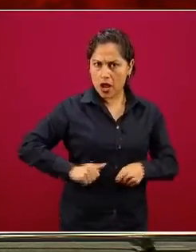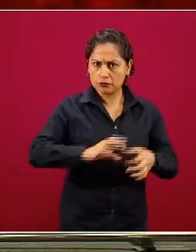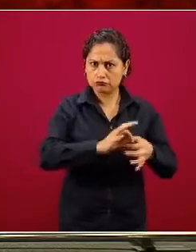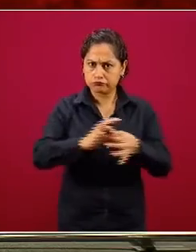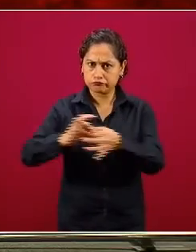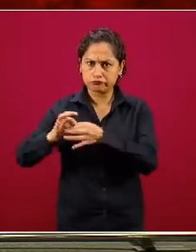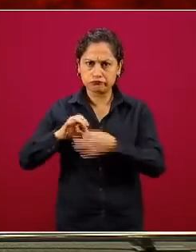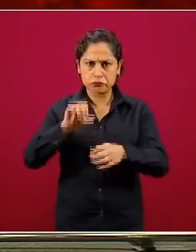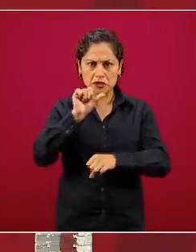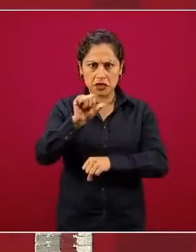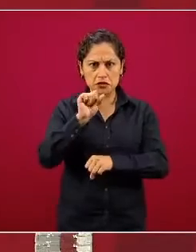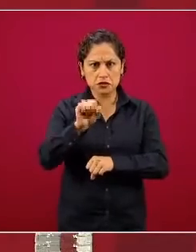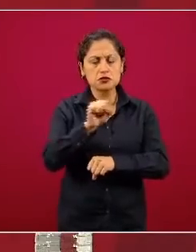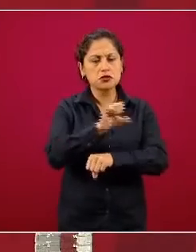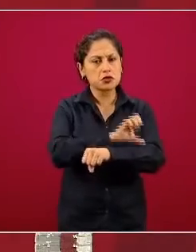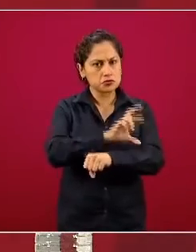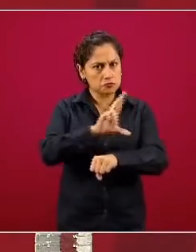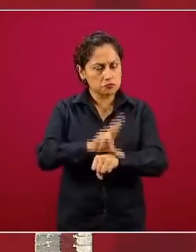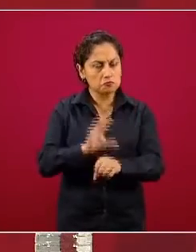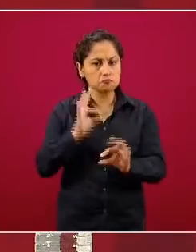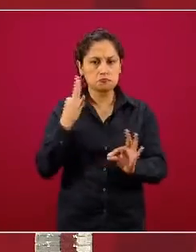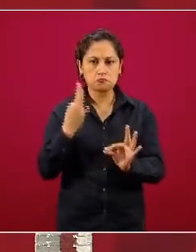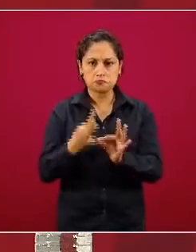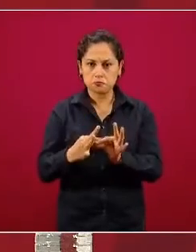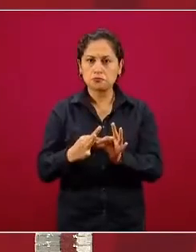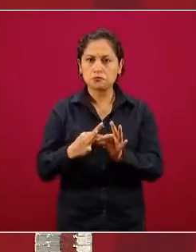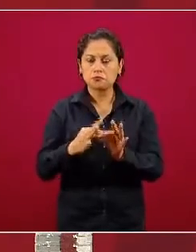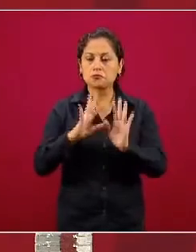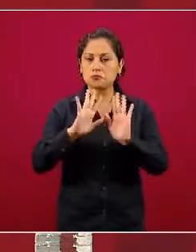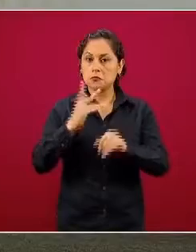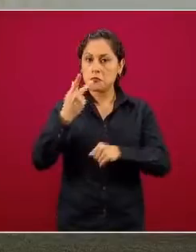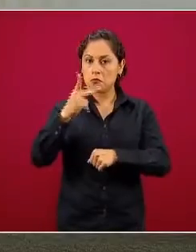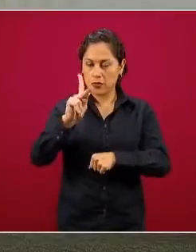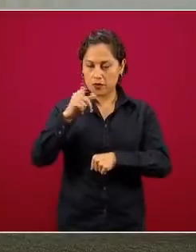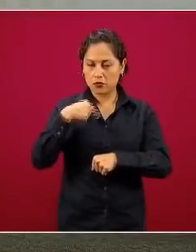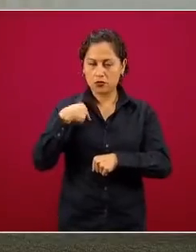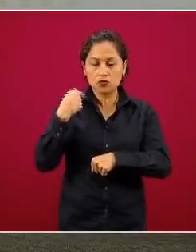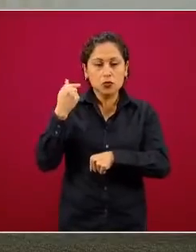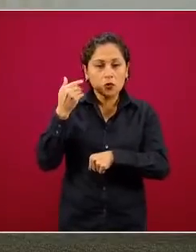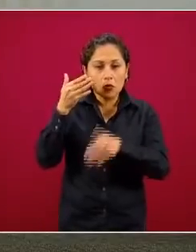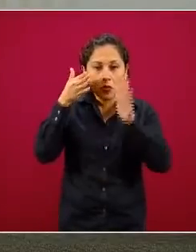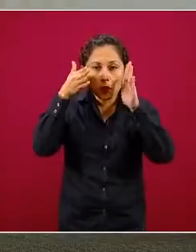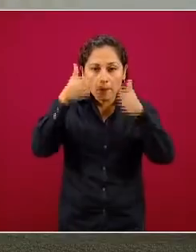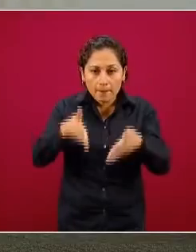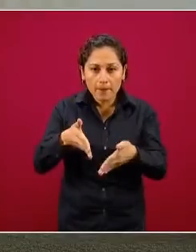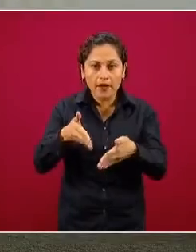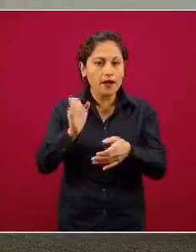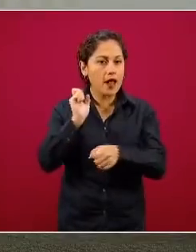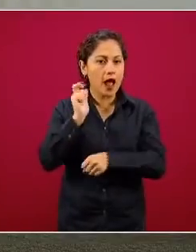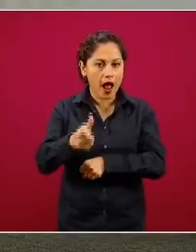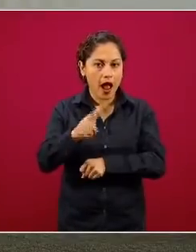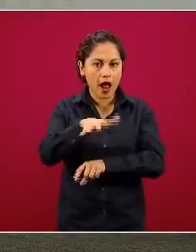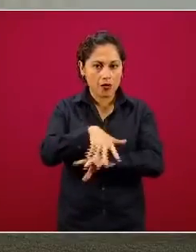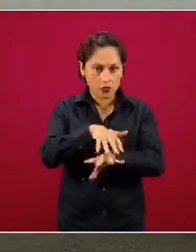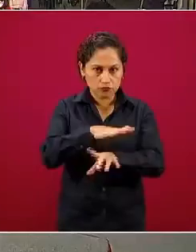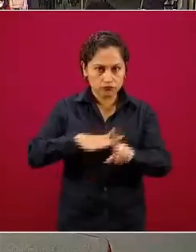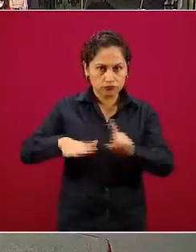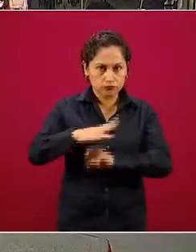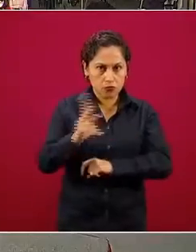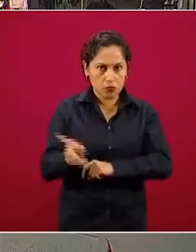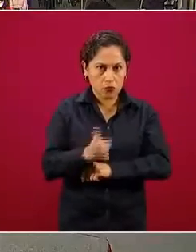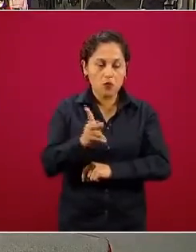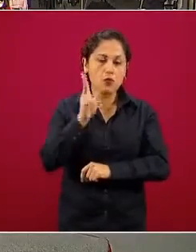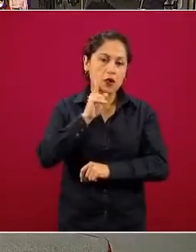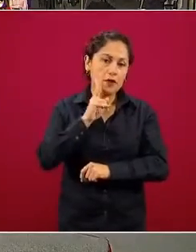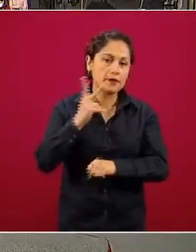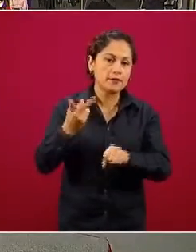con las 16 alcaldías de la ciudad, pero vamos a ver en particular algún tema que no se haya contemplado en San Andrés.